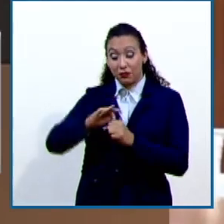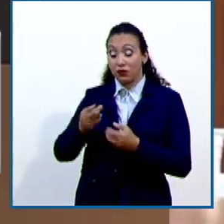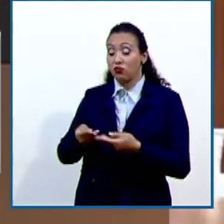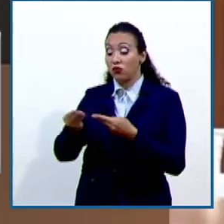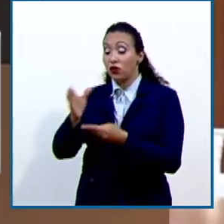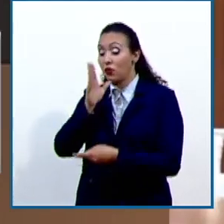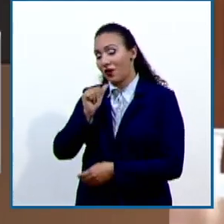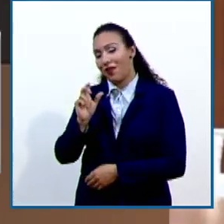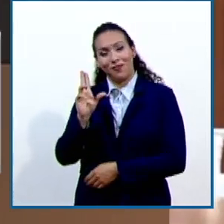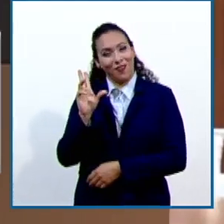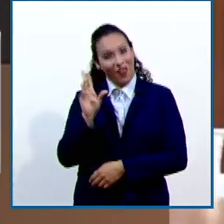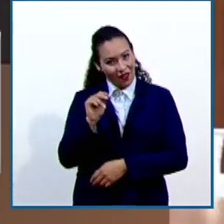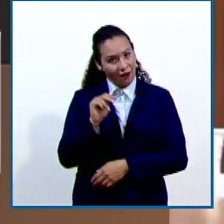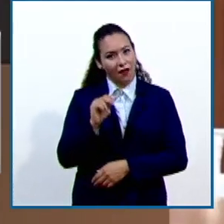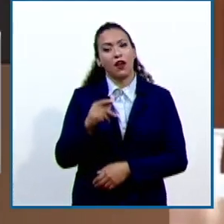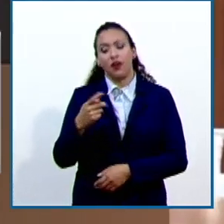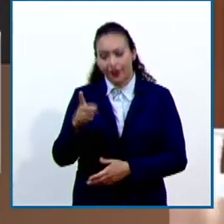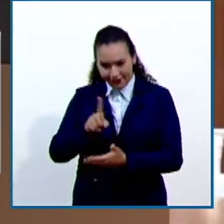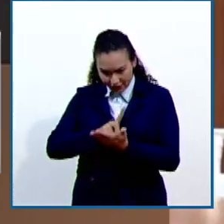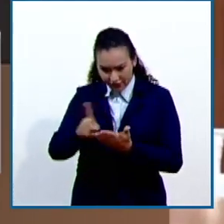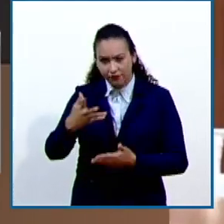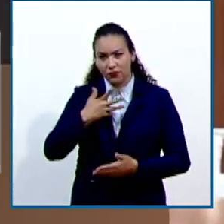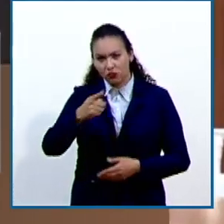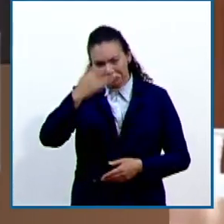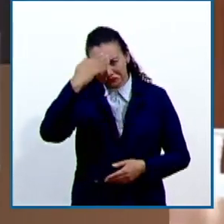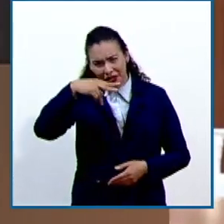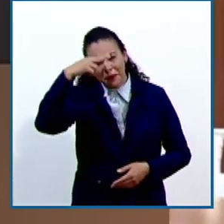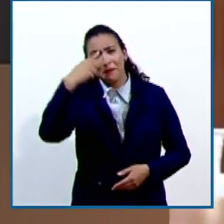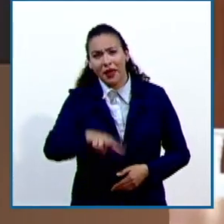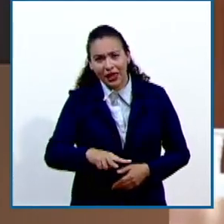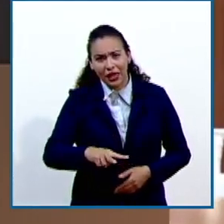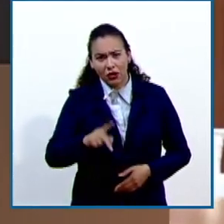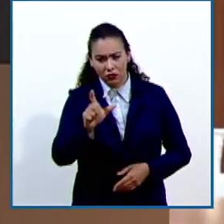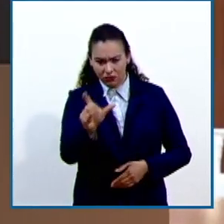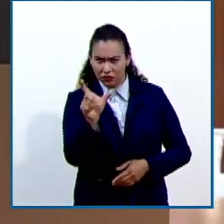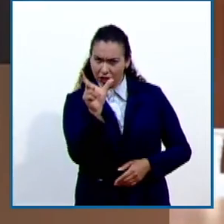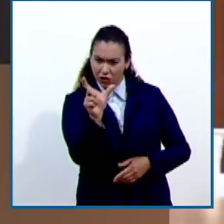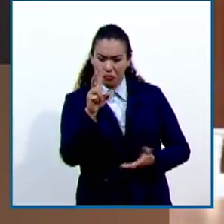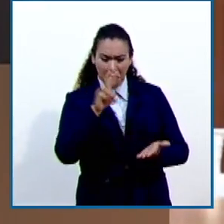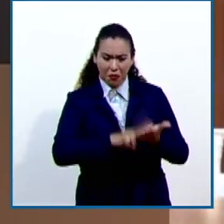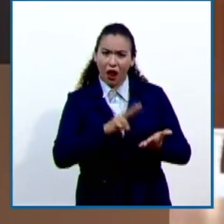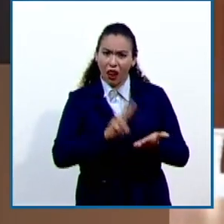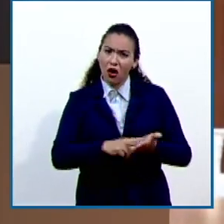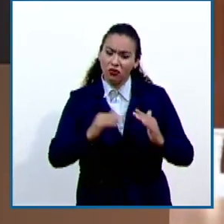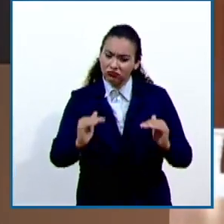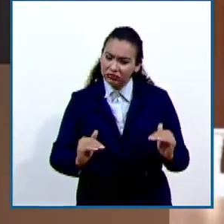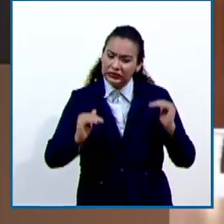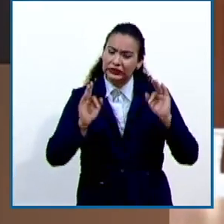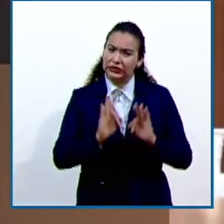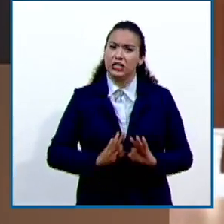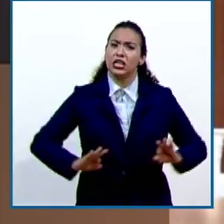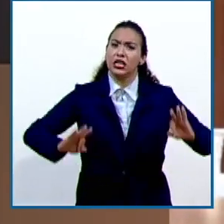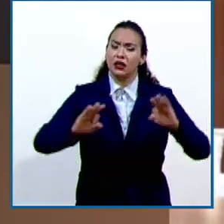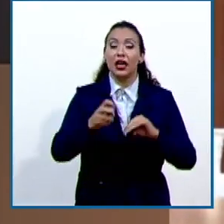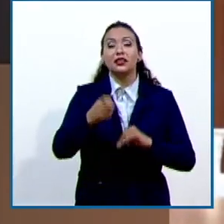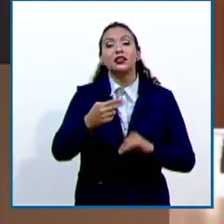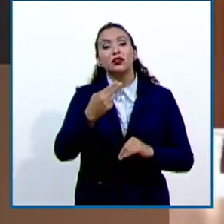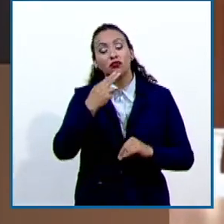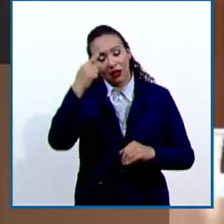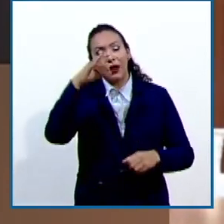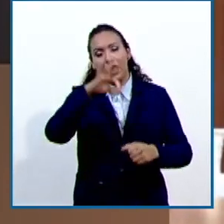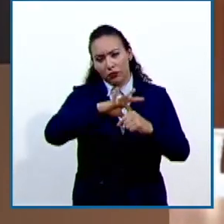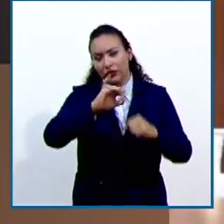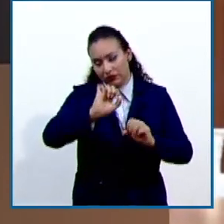documento, un documento que además sabemos en México ha tomado mucha relevancia porque es un documento que no solo se ocupa para votar,